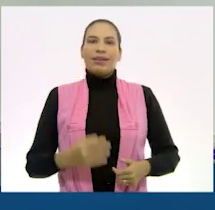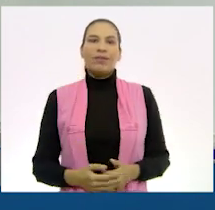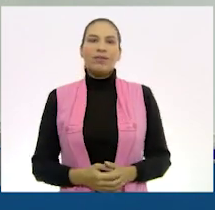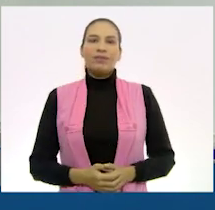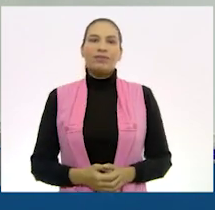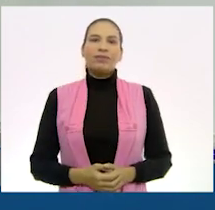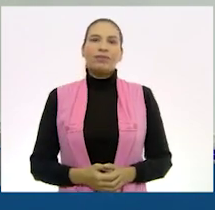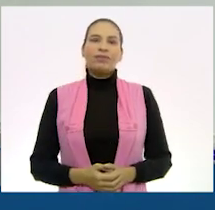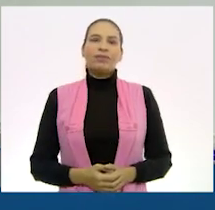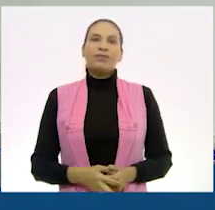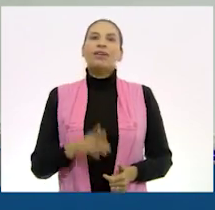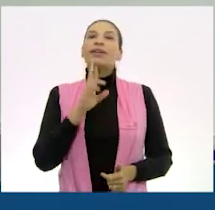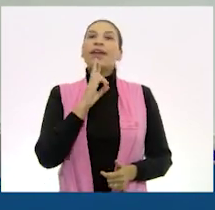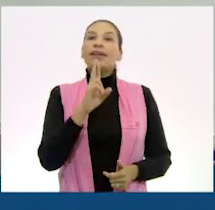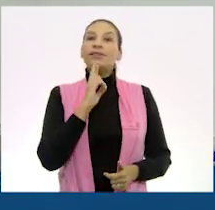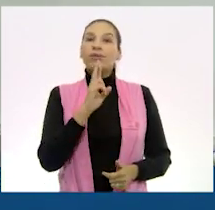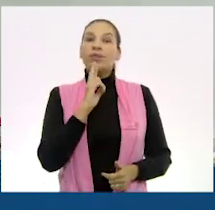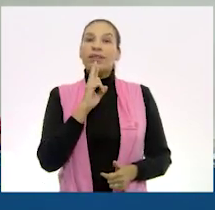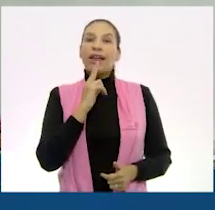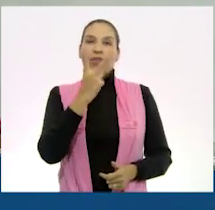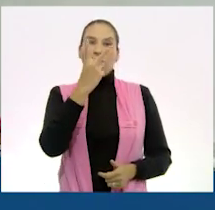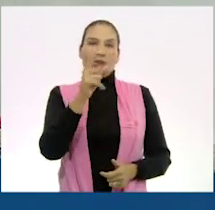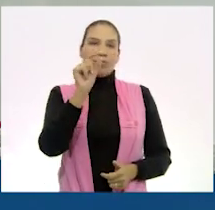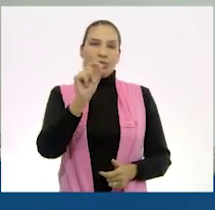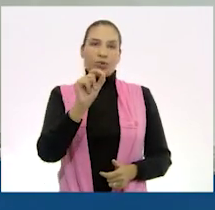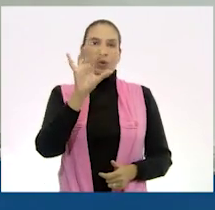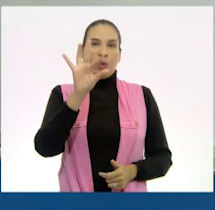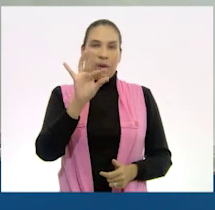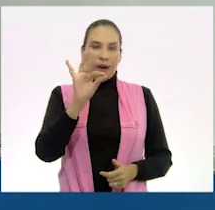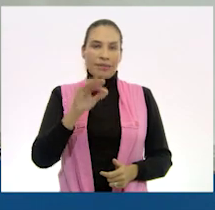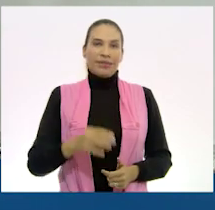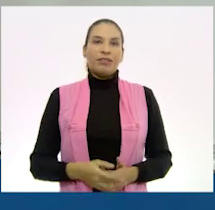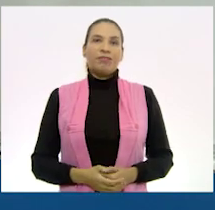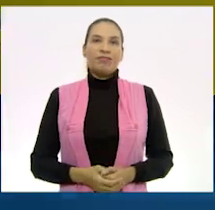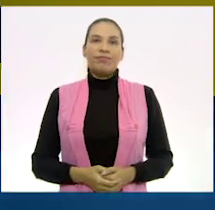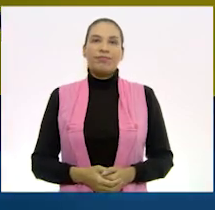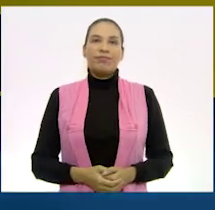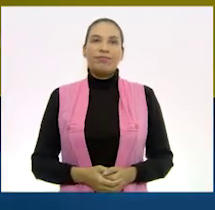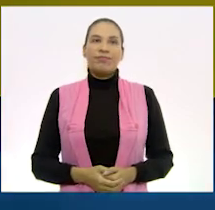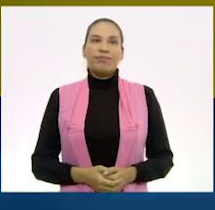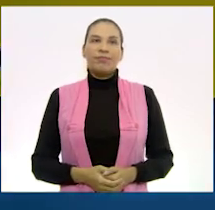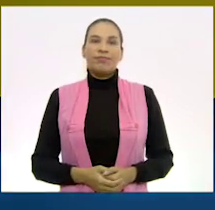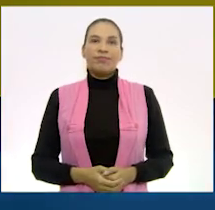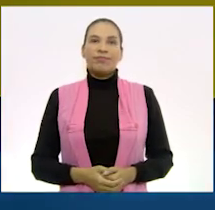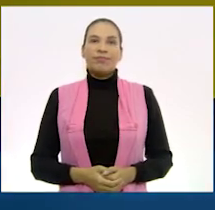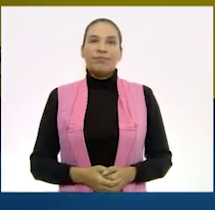1.55. El resultado, 2.40.